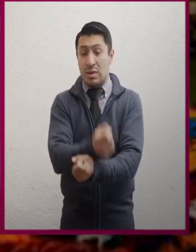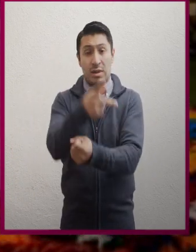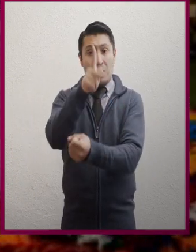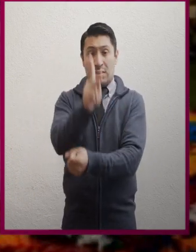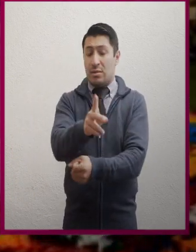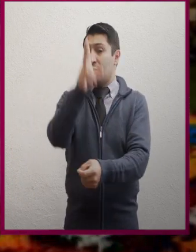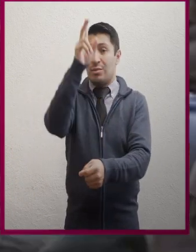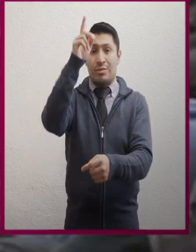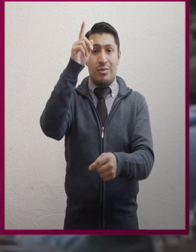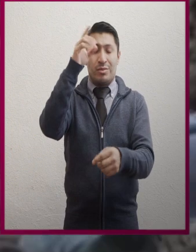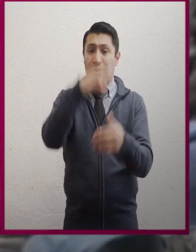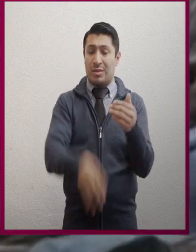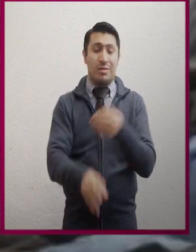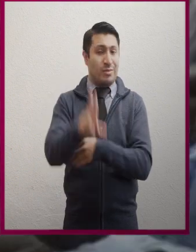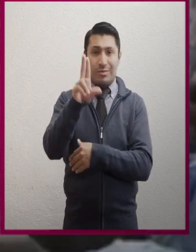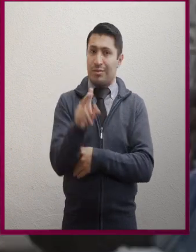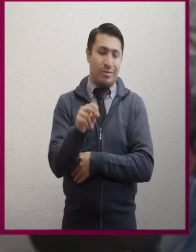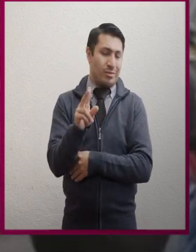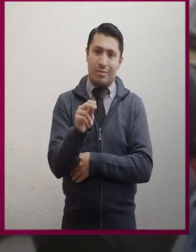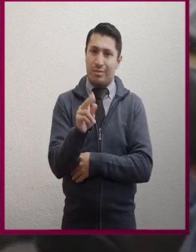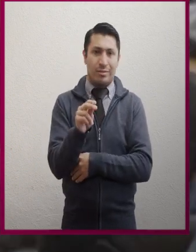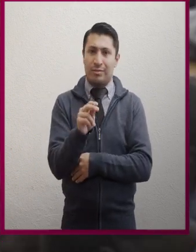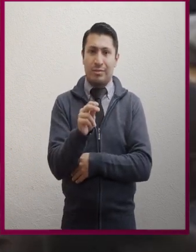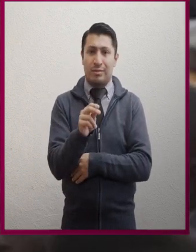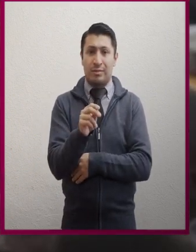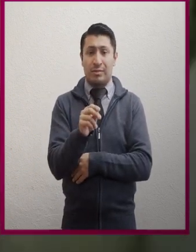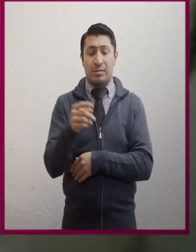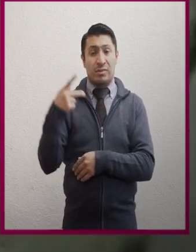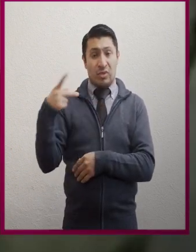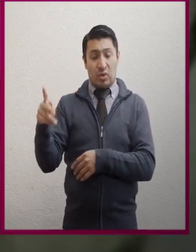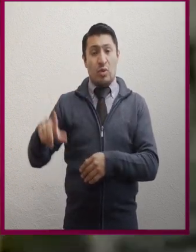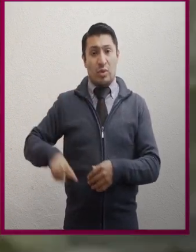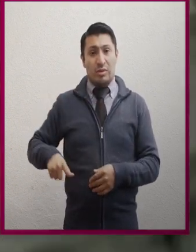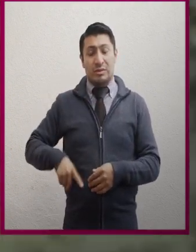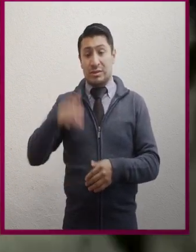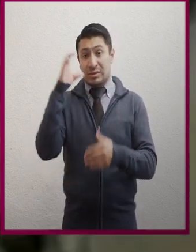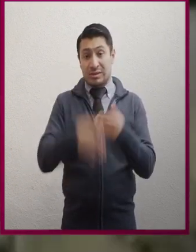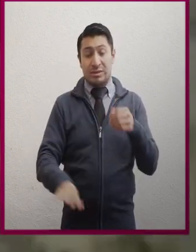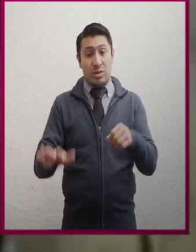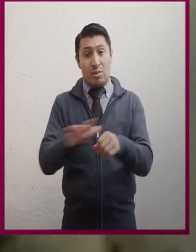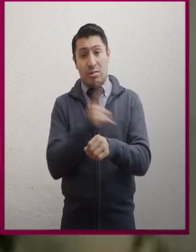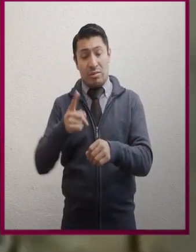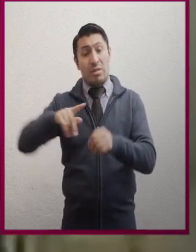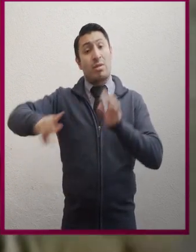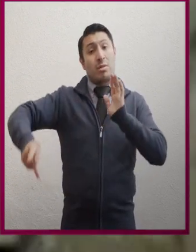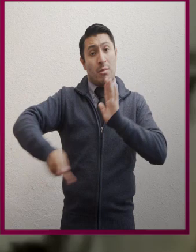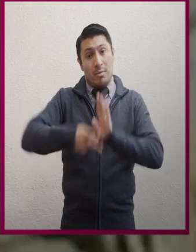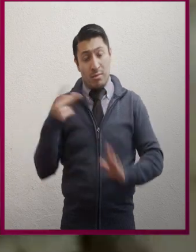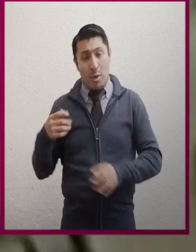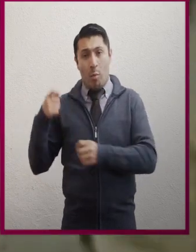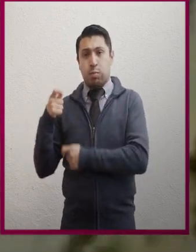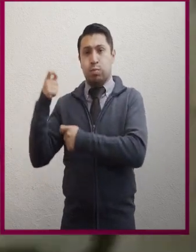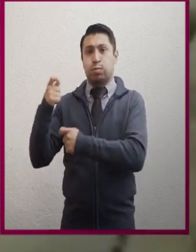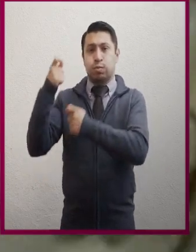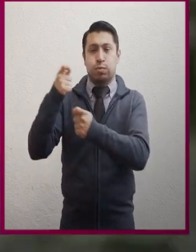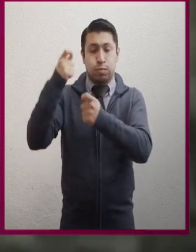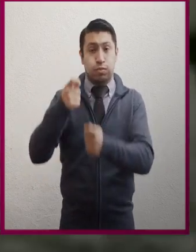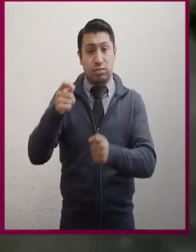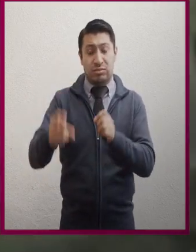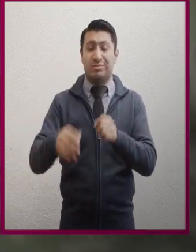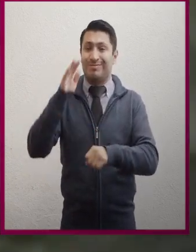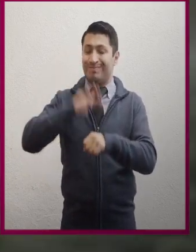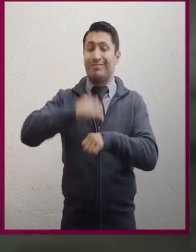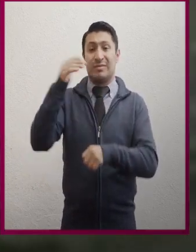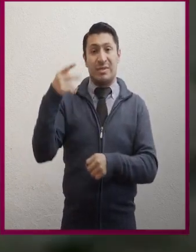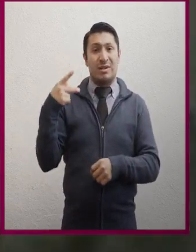de la esclavitud, pero no acabó del todo con esta arraigada práctica. Su mandato terminó debido a otro golpe de Estado,